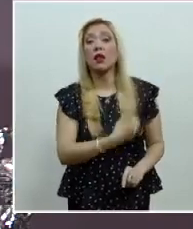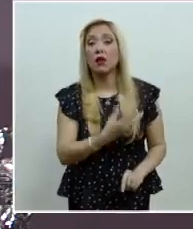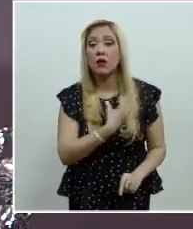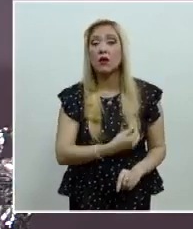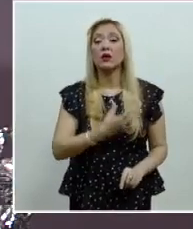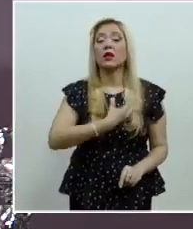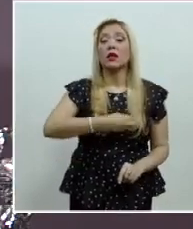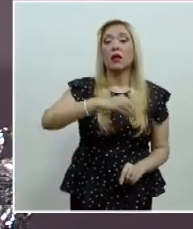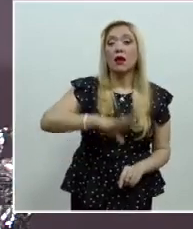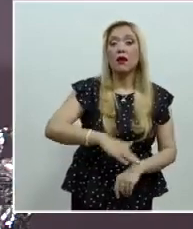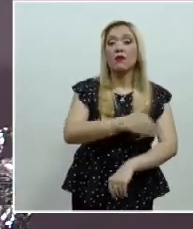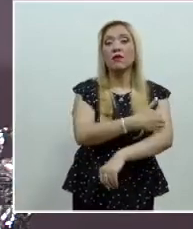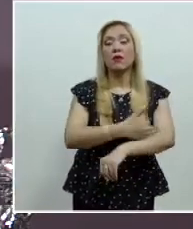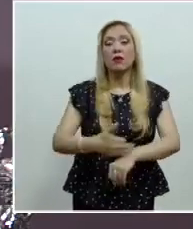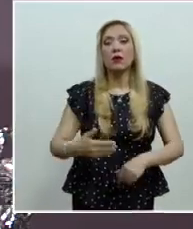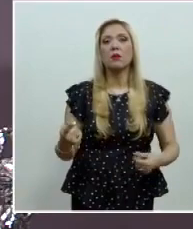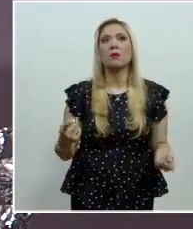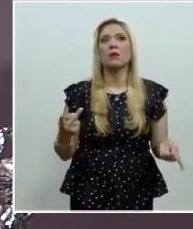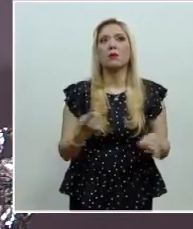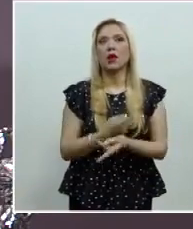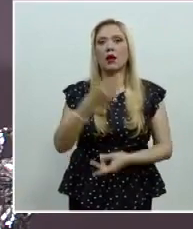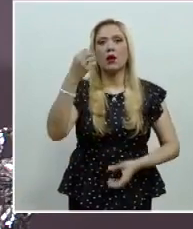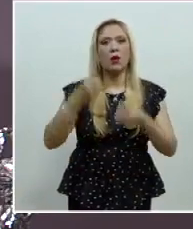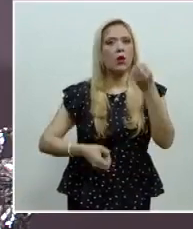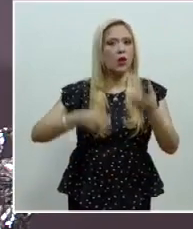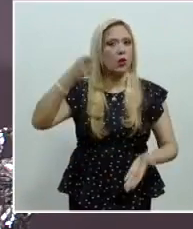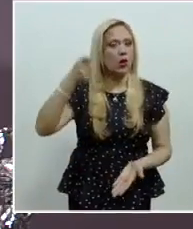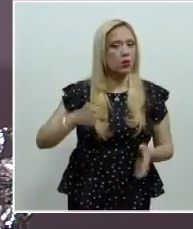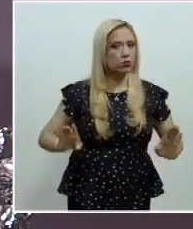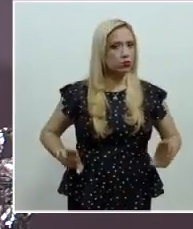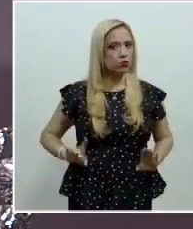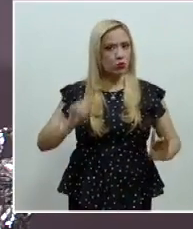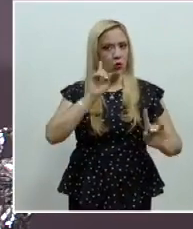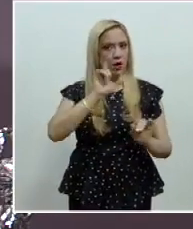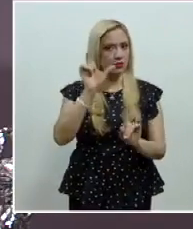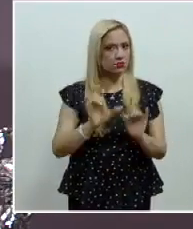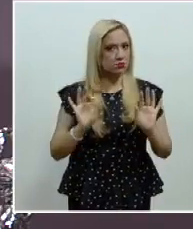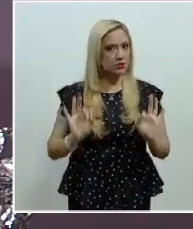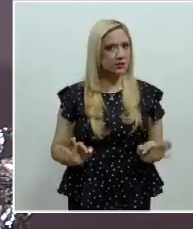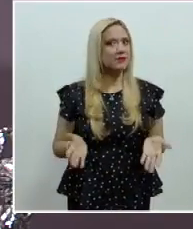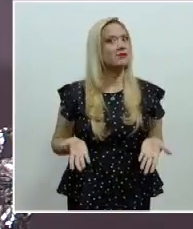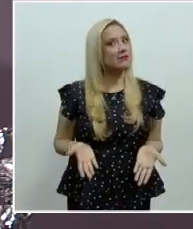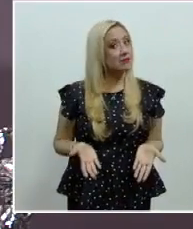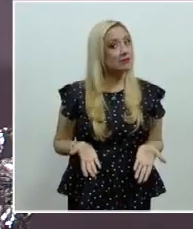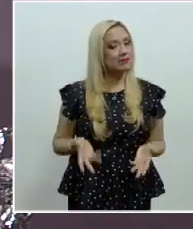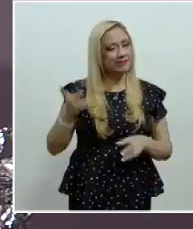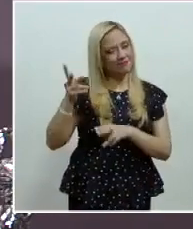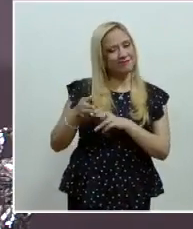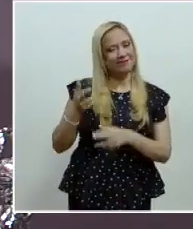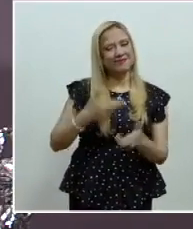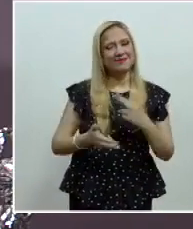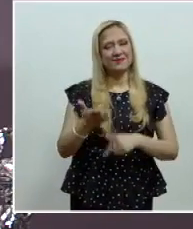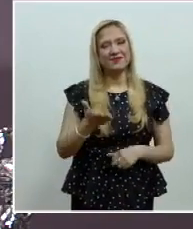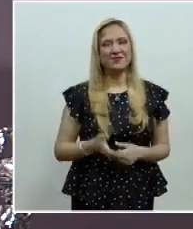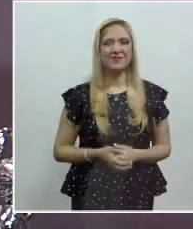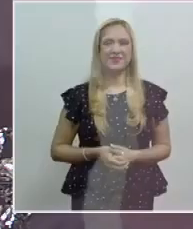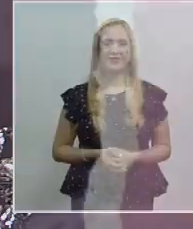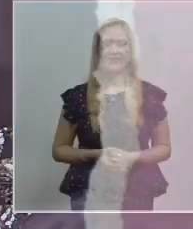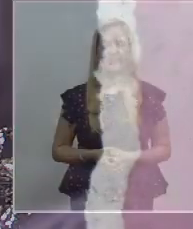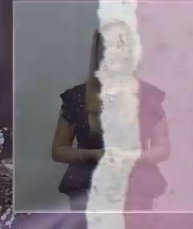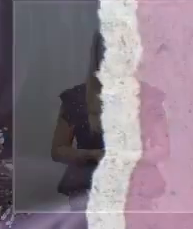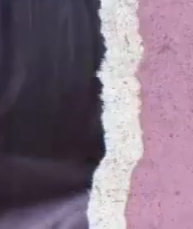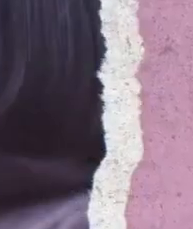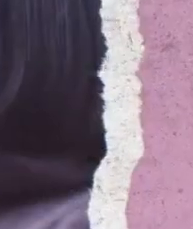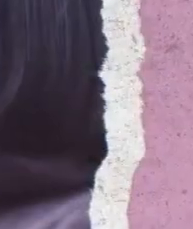en sus hijas, el que se imparta una justicia con perspectiva de género. Vamos a la pausa y regresamos.